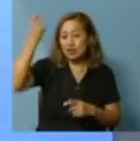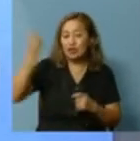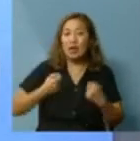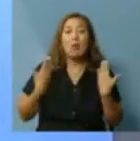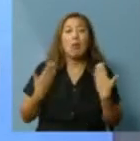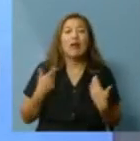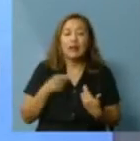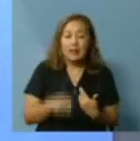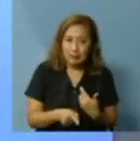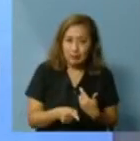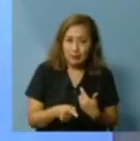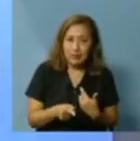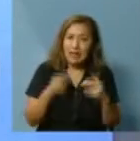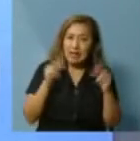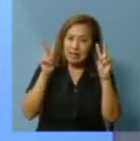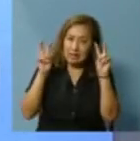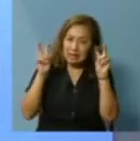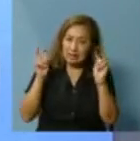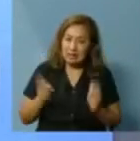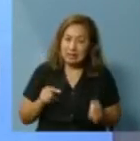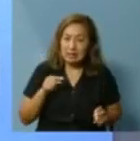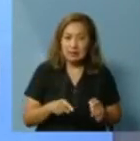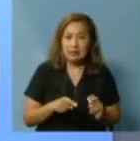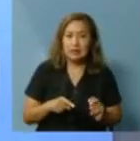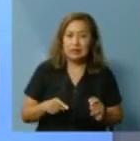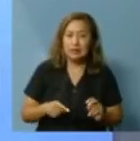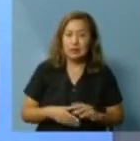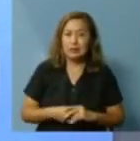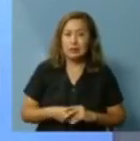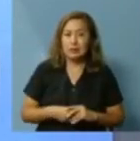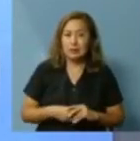no tan solo el tema de la del